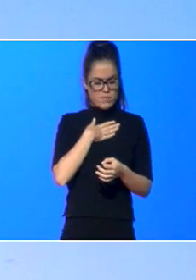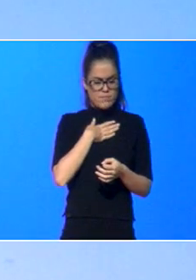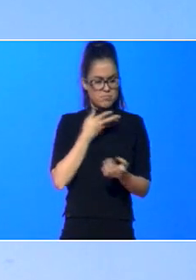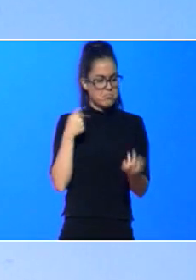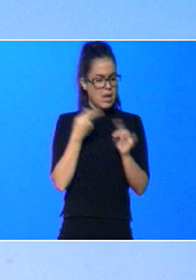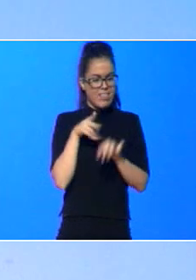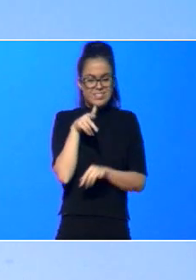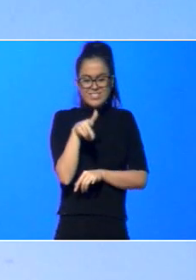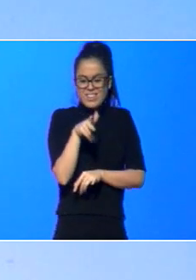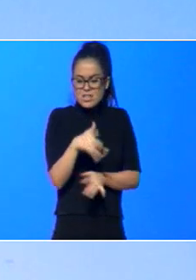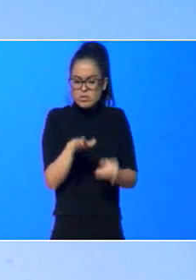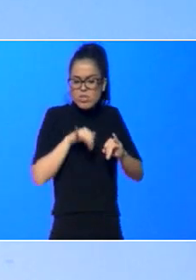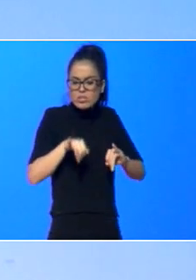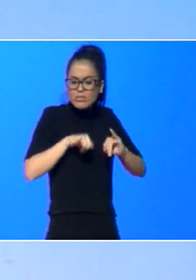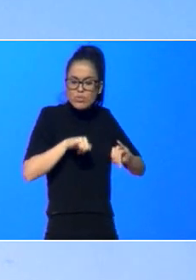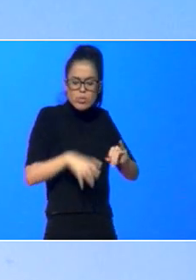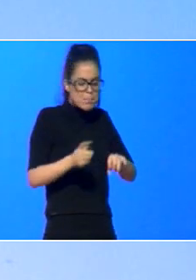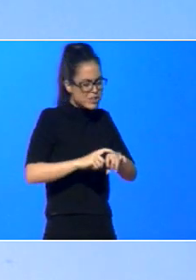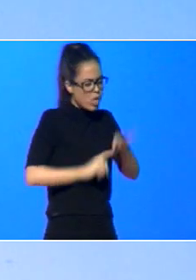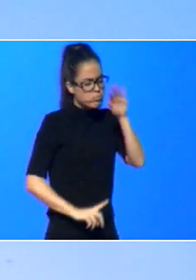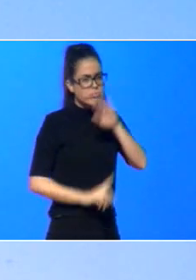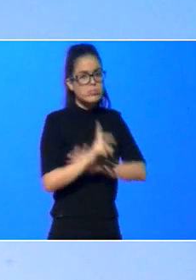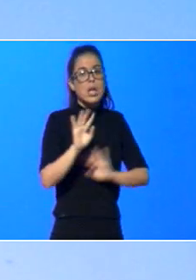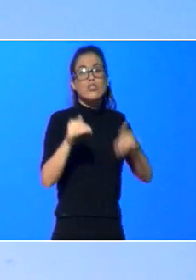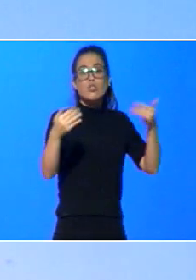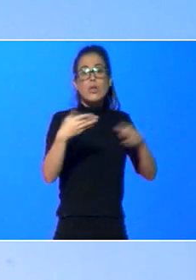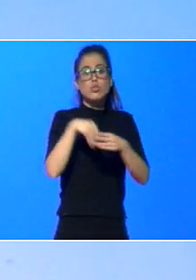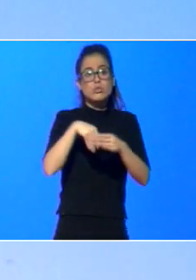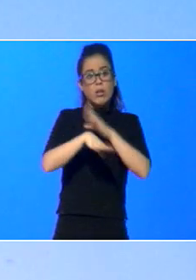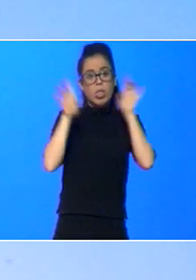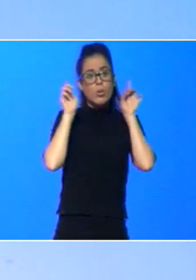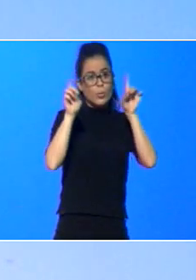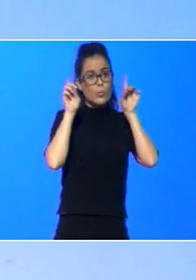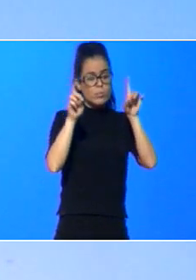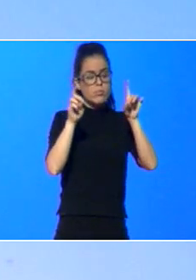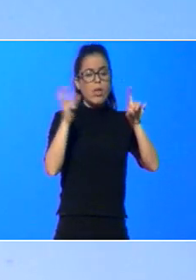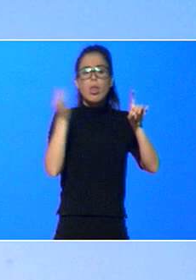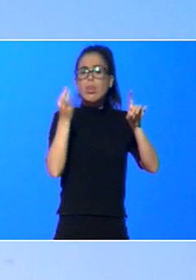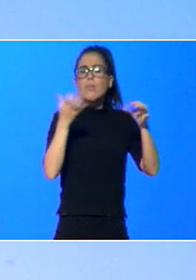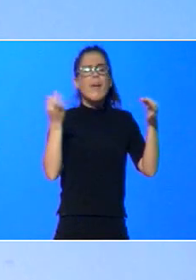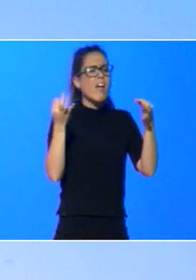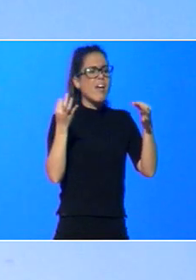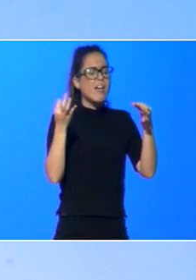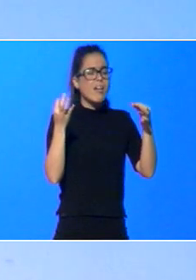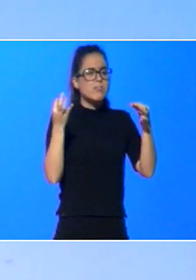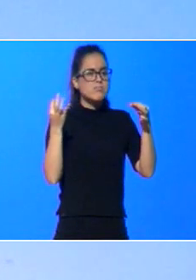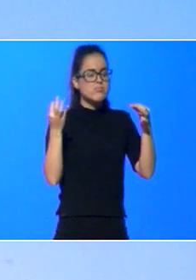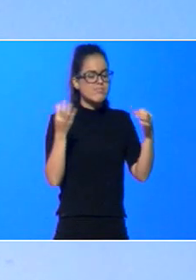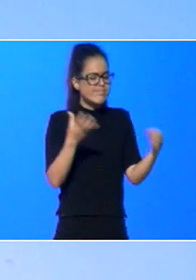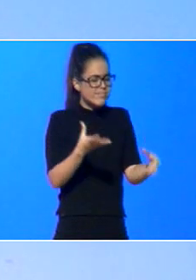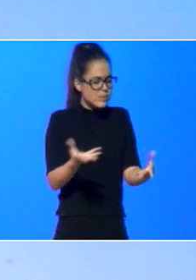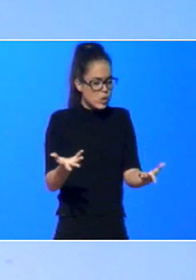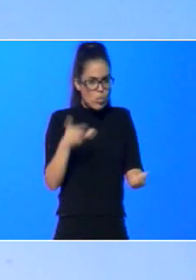de los derechos al libre desarrollo de la personalidad y por lo tanto los contenidos educativos deben estar empapados de